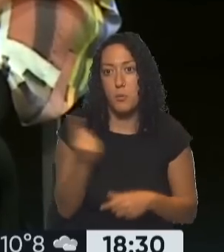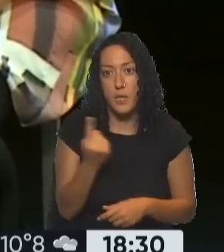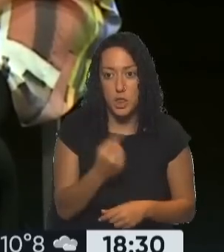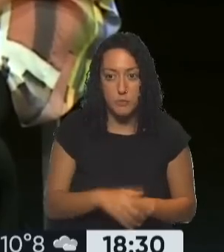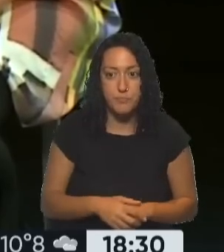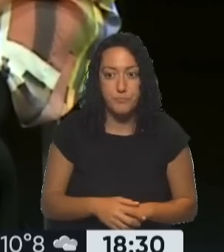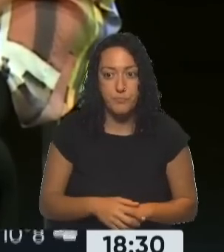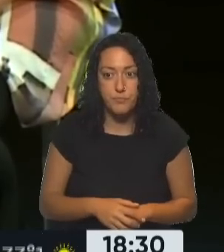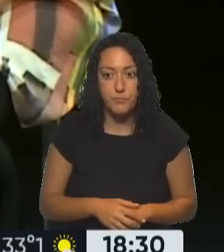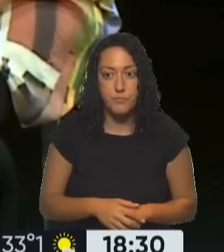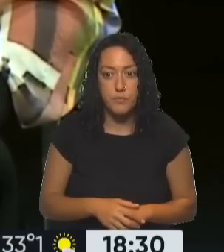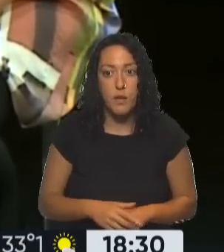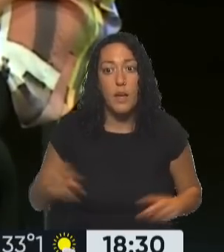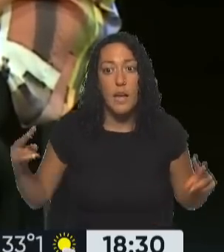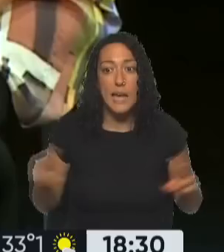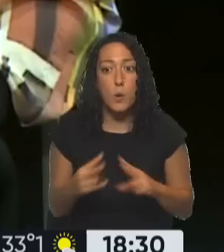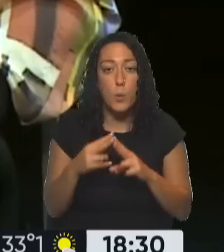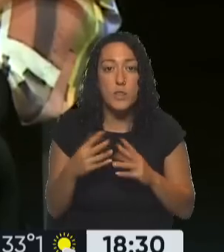Este encuentro de hoy